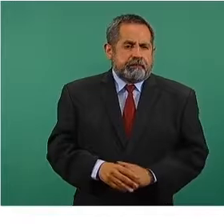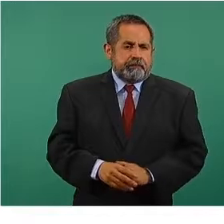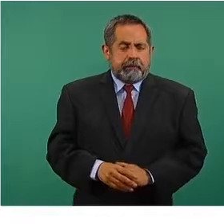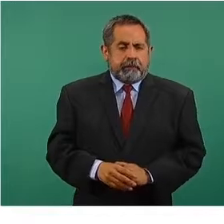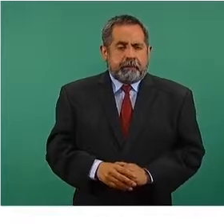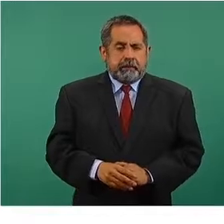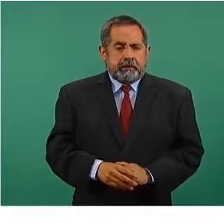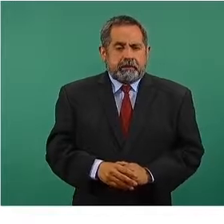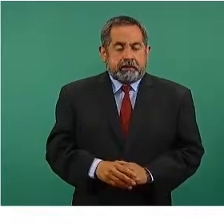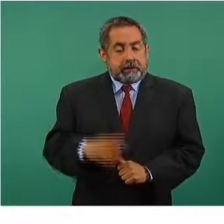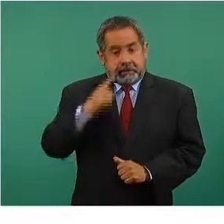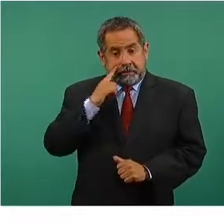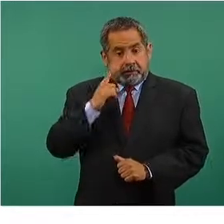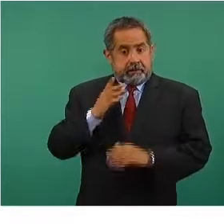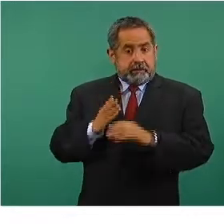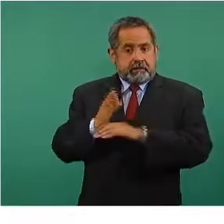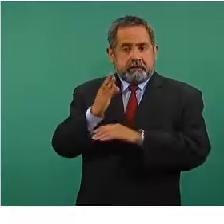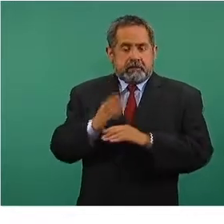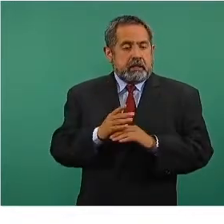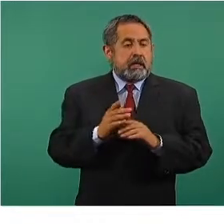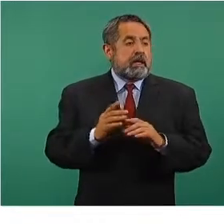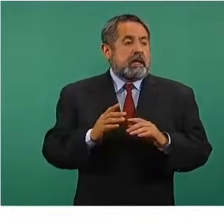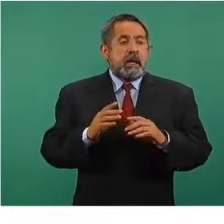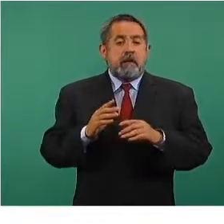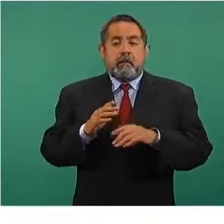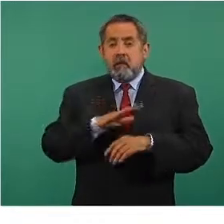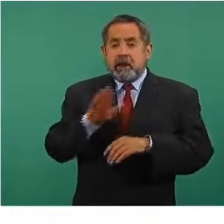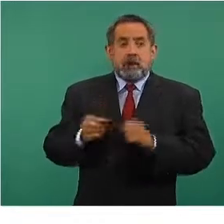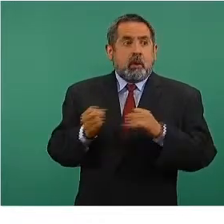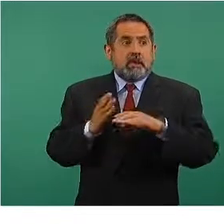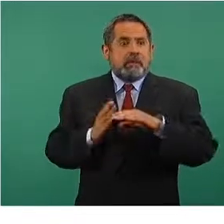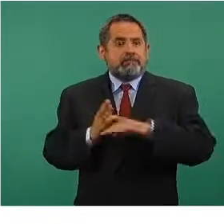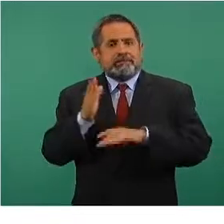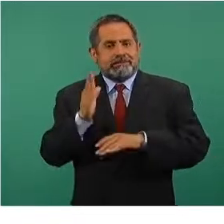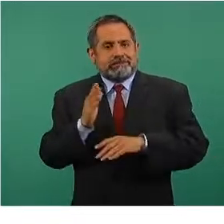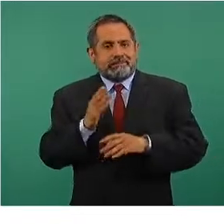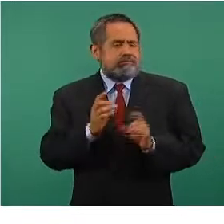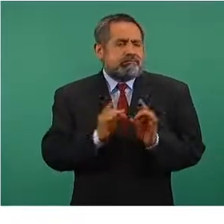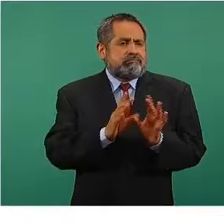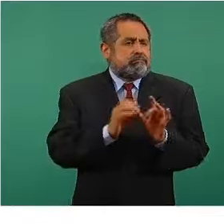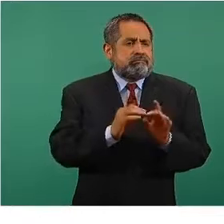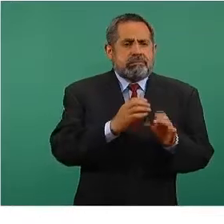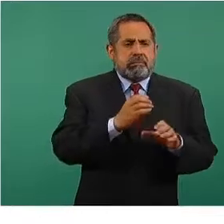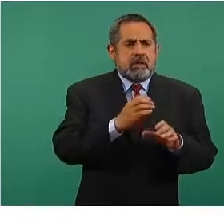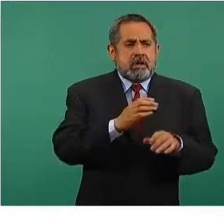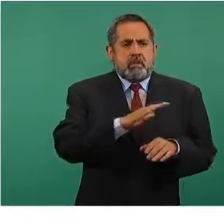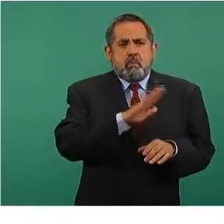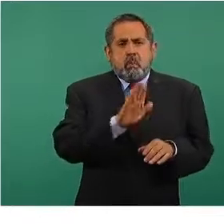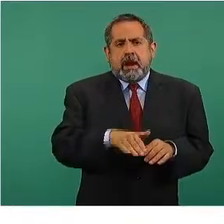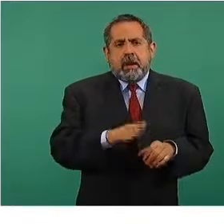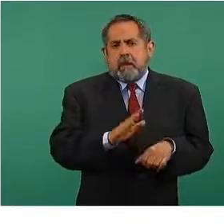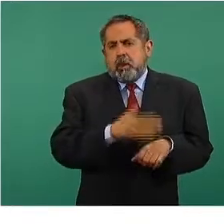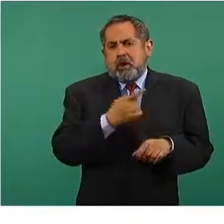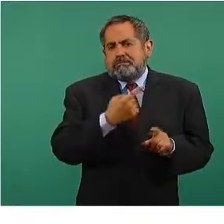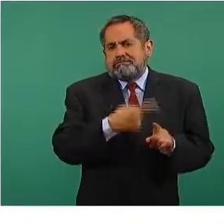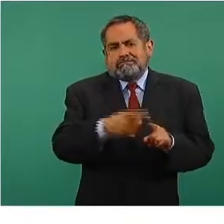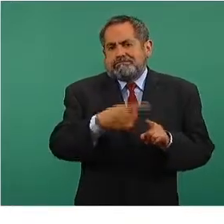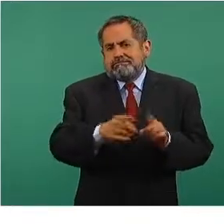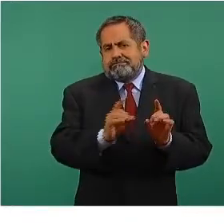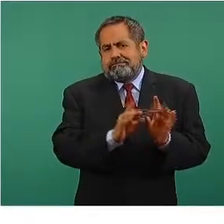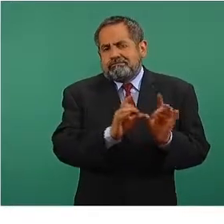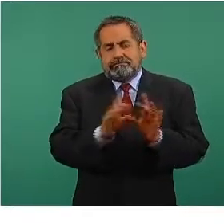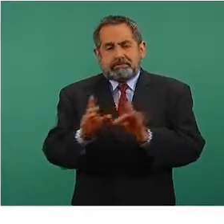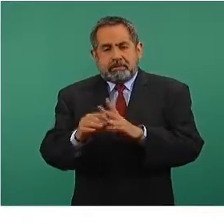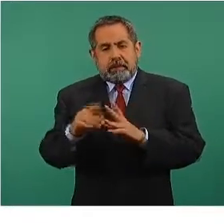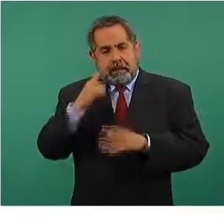Este es el exceso de mortalidad por todas las causas, en donde tenemos la forma en que, cuáles son, digamos, esta es la misma curva que hemos